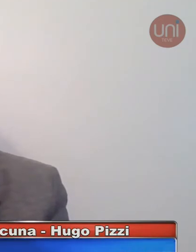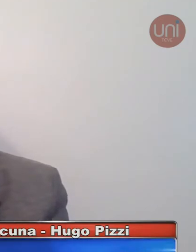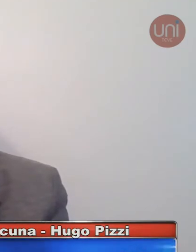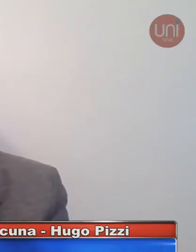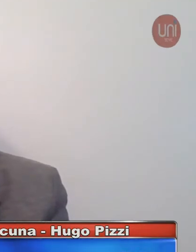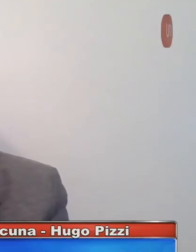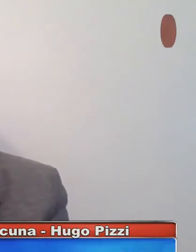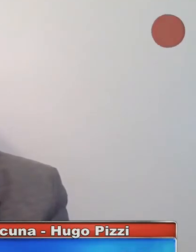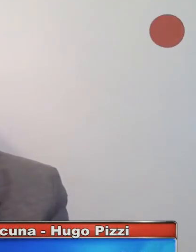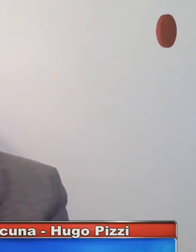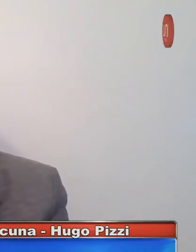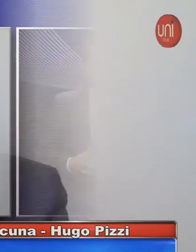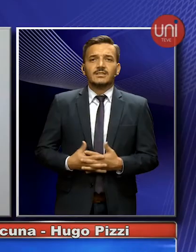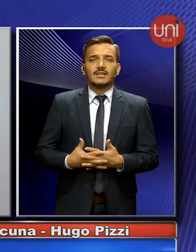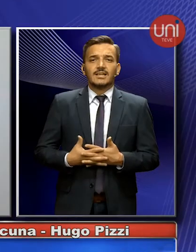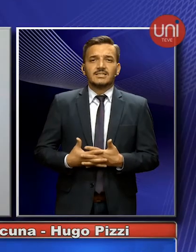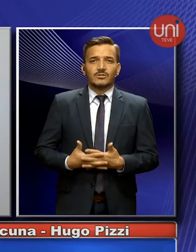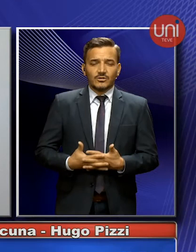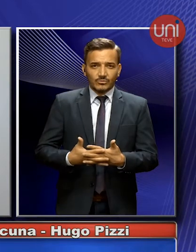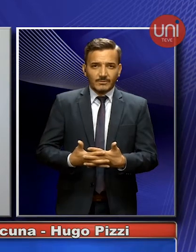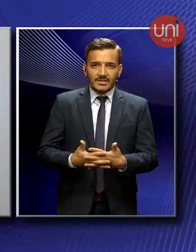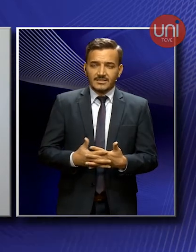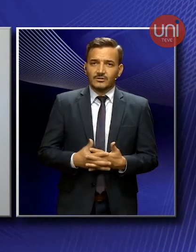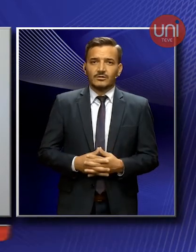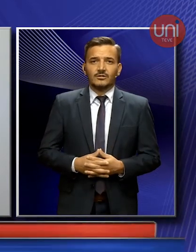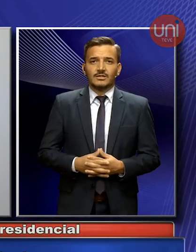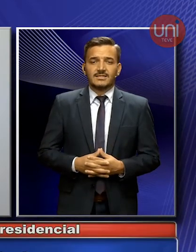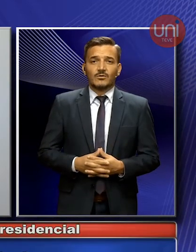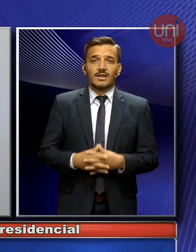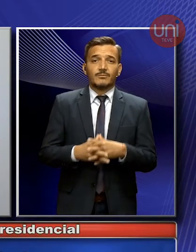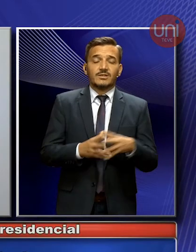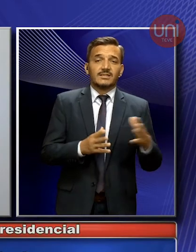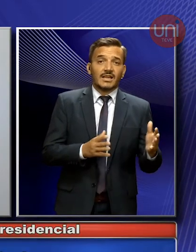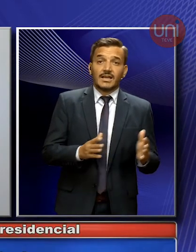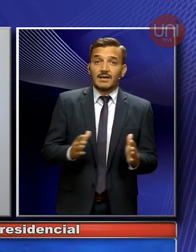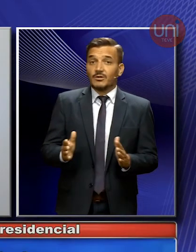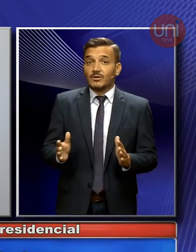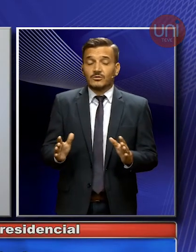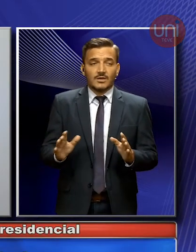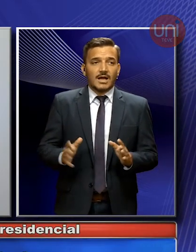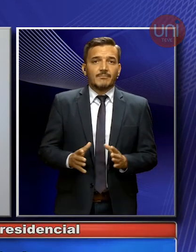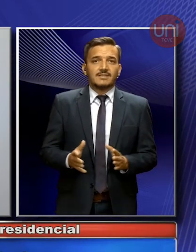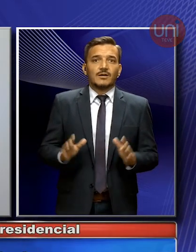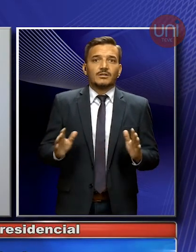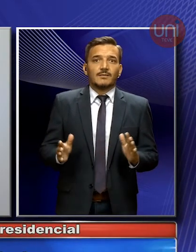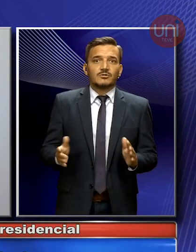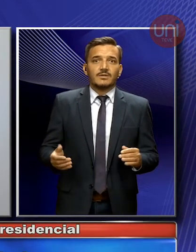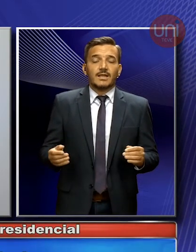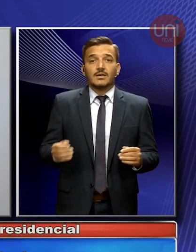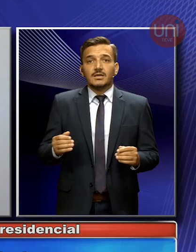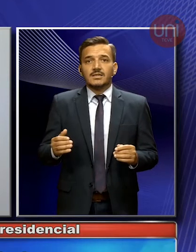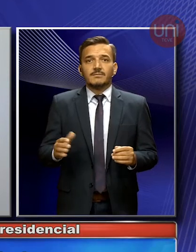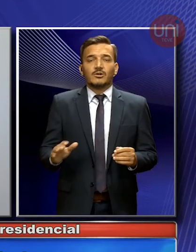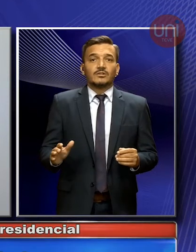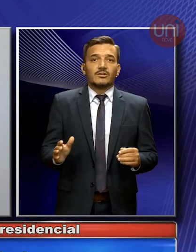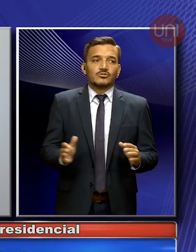irreparable. Doctor, la situación, usted me está diciendo las secuelas que puede llegar a dejar, porque algunos han pensado hasta la posibilidad, y